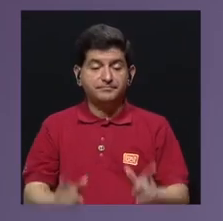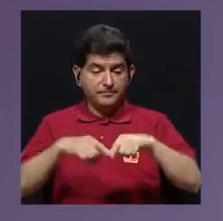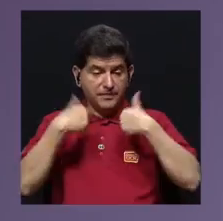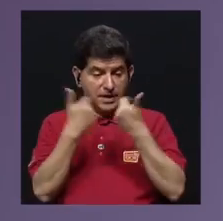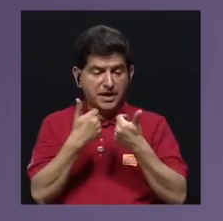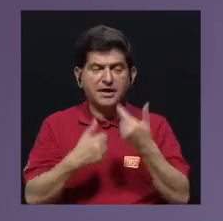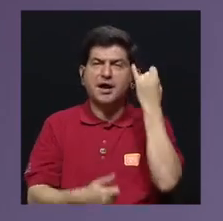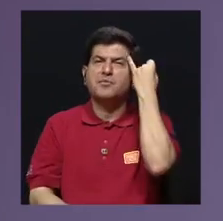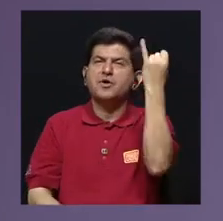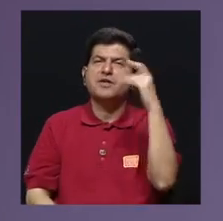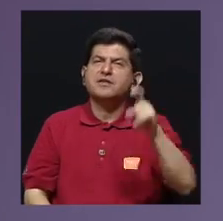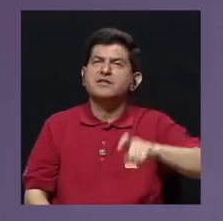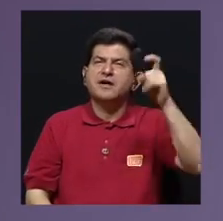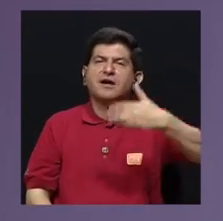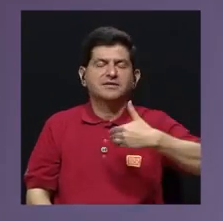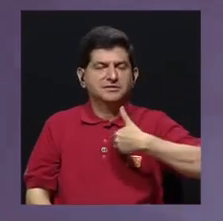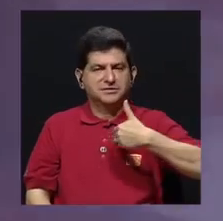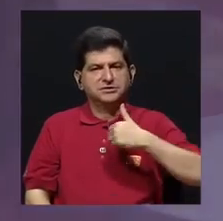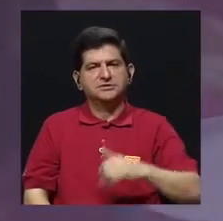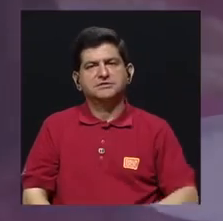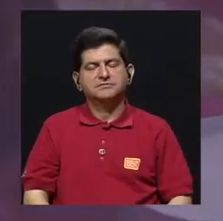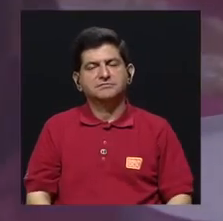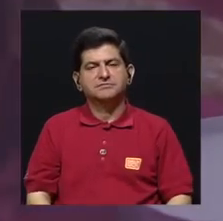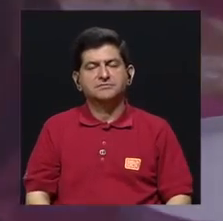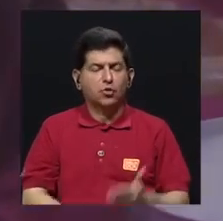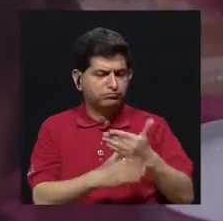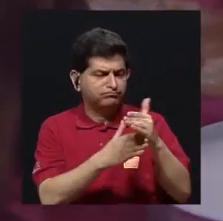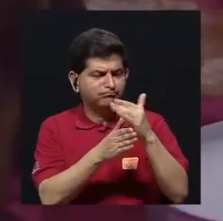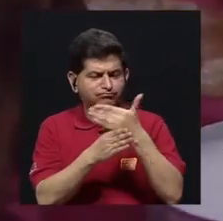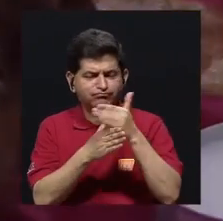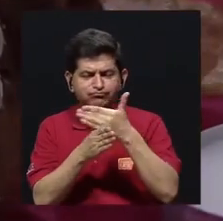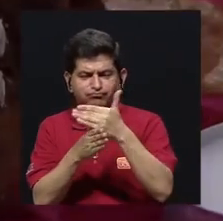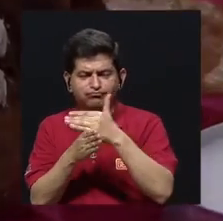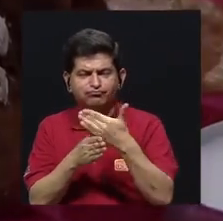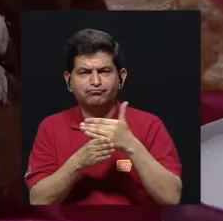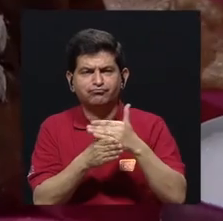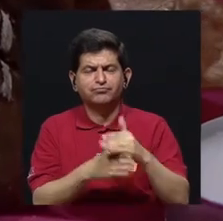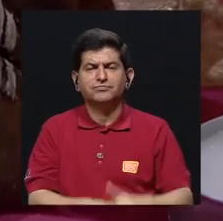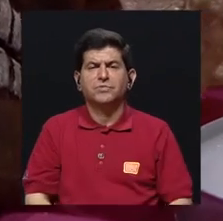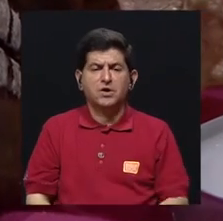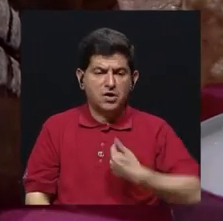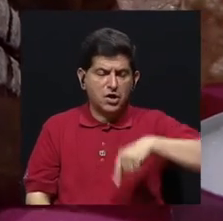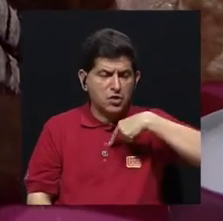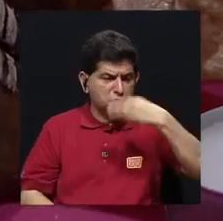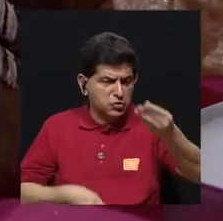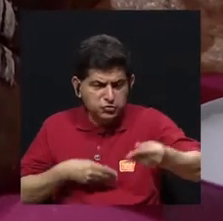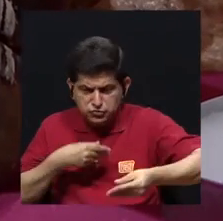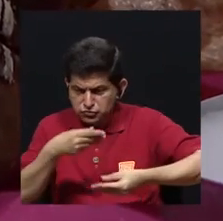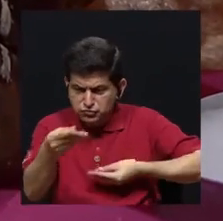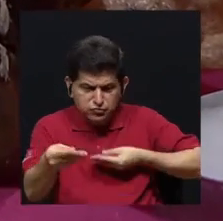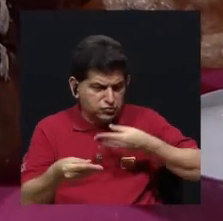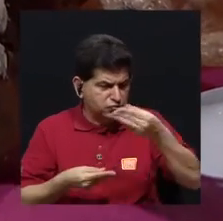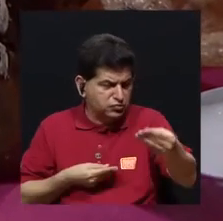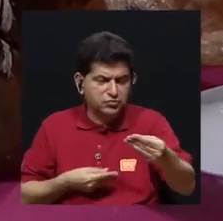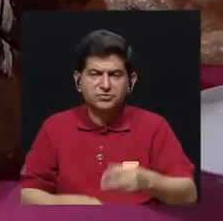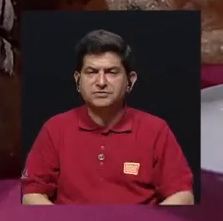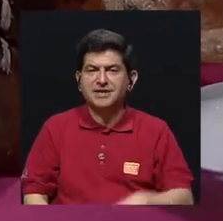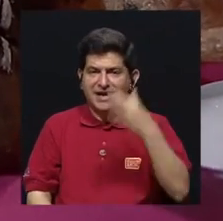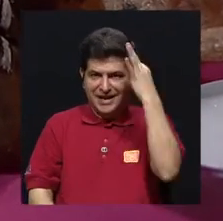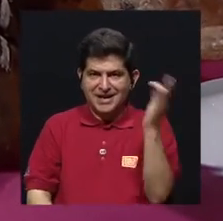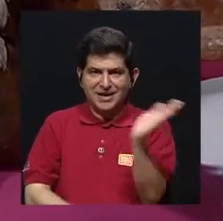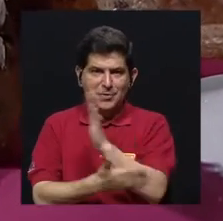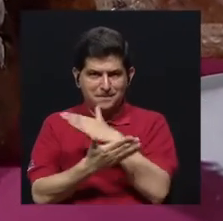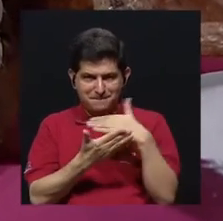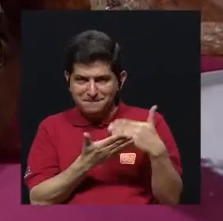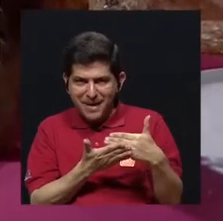compartir constantemente y estar intercambiando, y creo que es parte de lo que nos identifica. Se